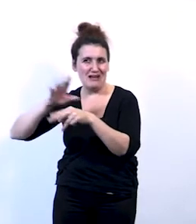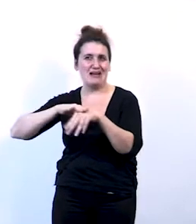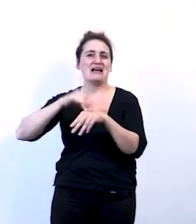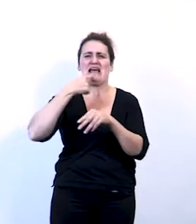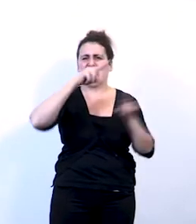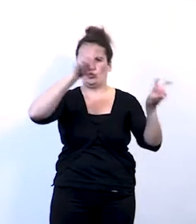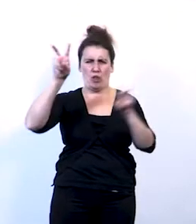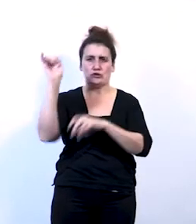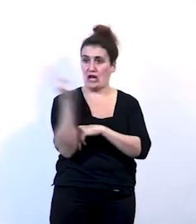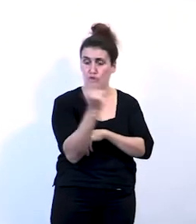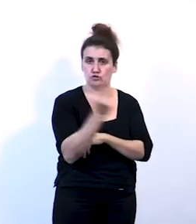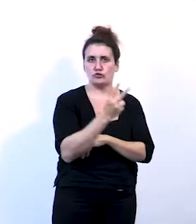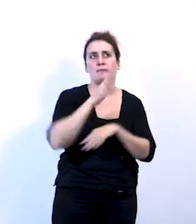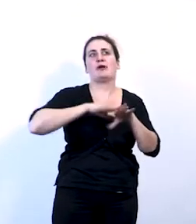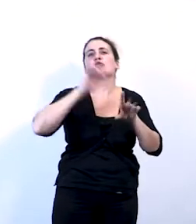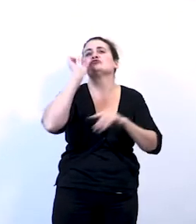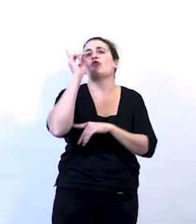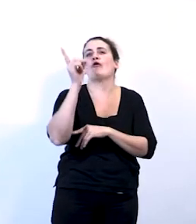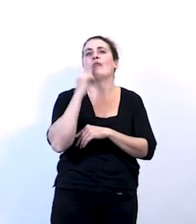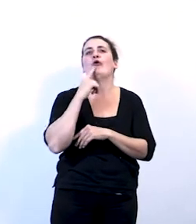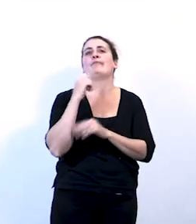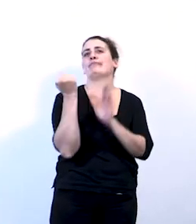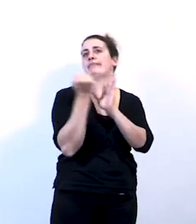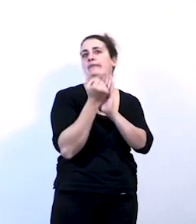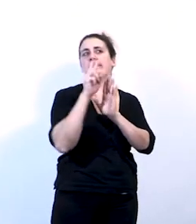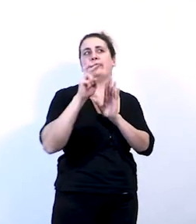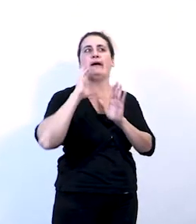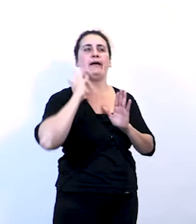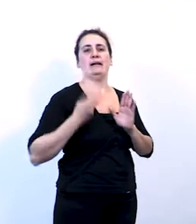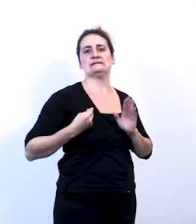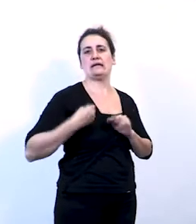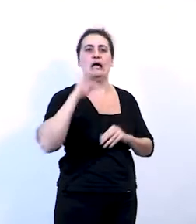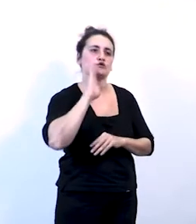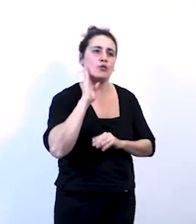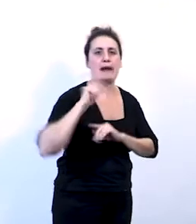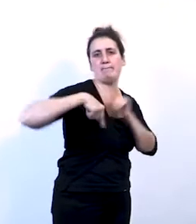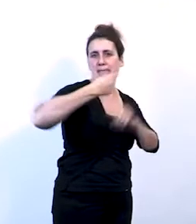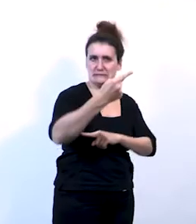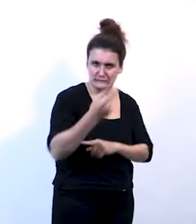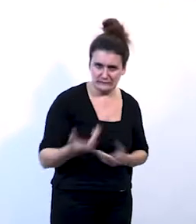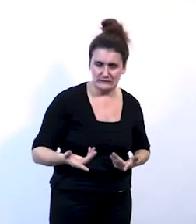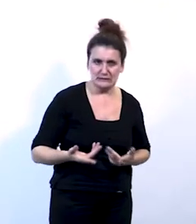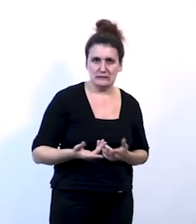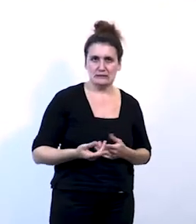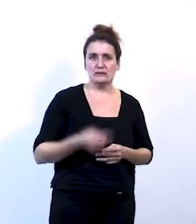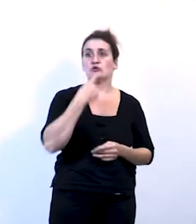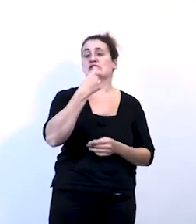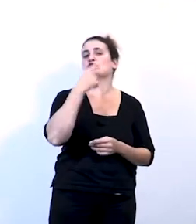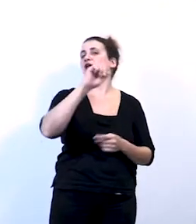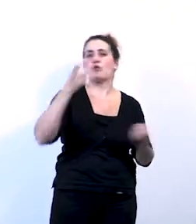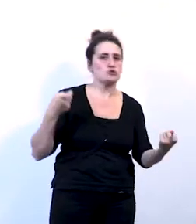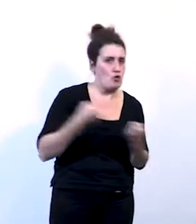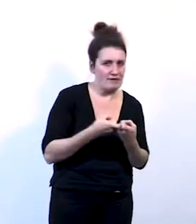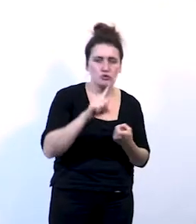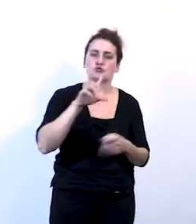para manchar la causa palestina. ¿Qué terminología debíamos aclarar? Hemos aclarado la de que no es un conflicto, es una